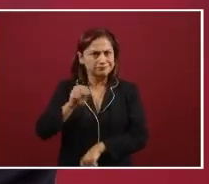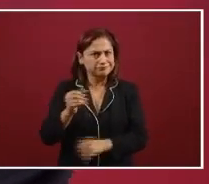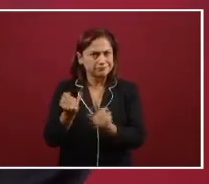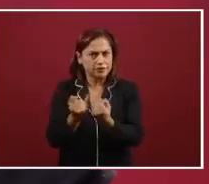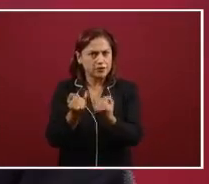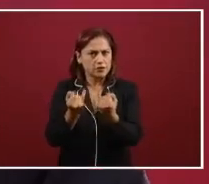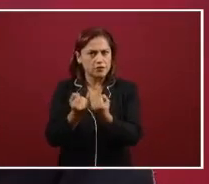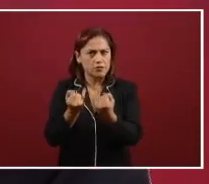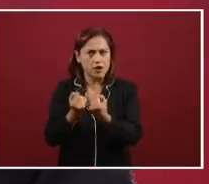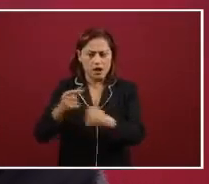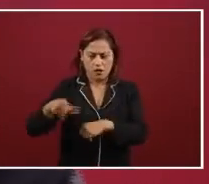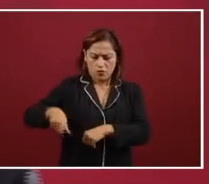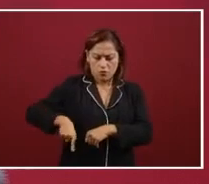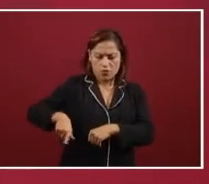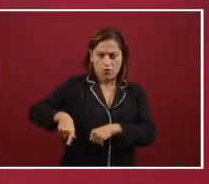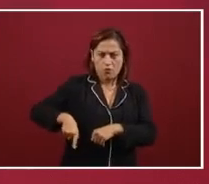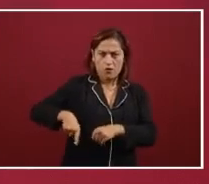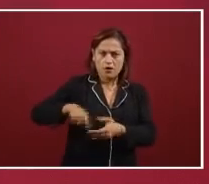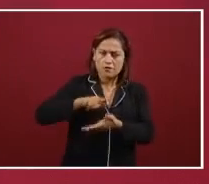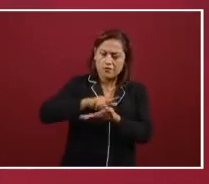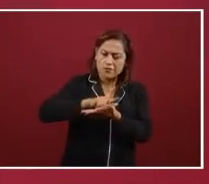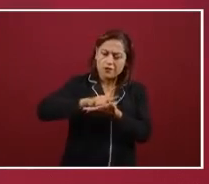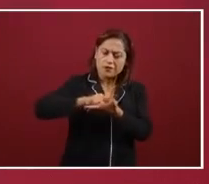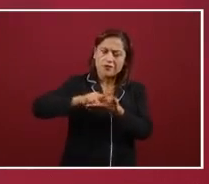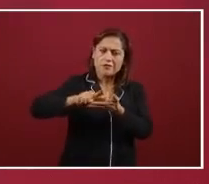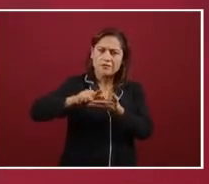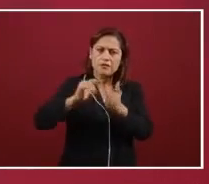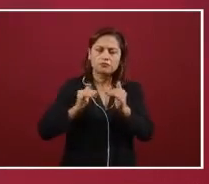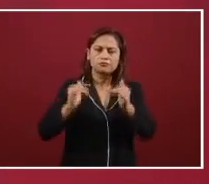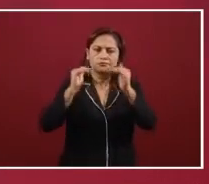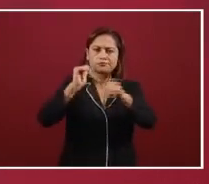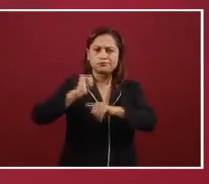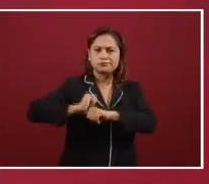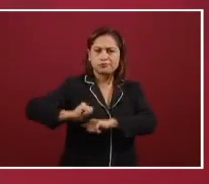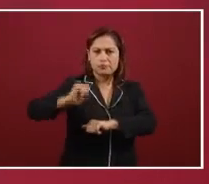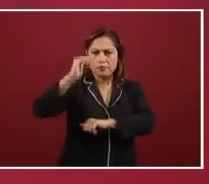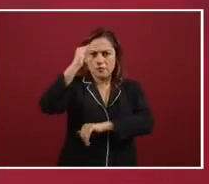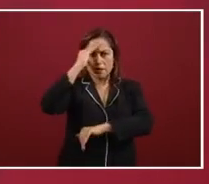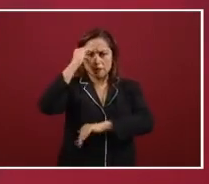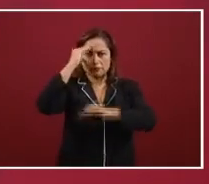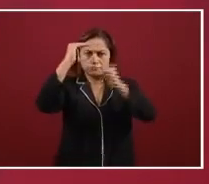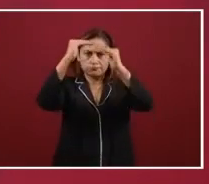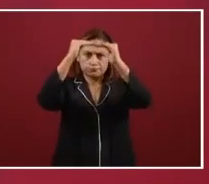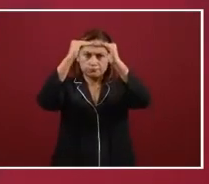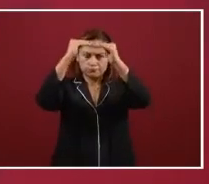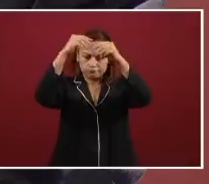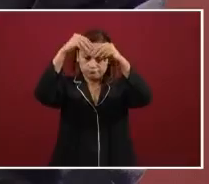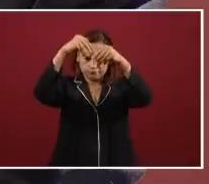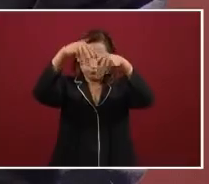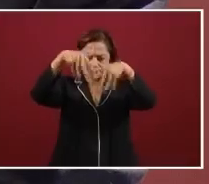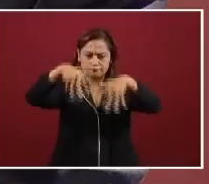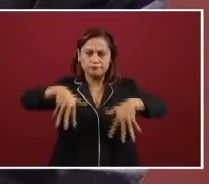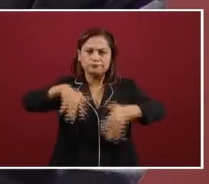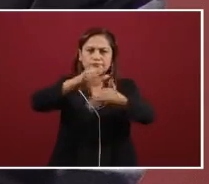limpiar el gobierno de corrupción de arriba para abajo. Por eso se está dando el